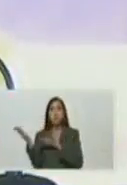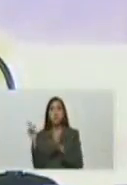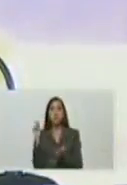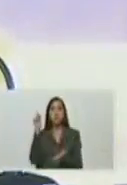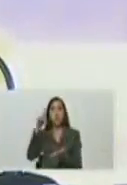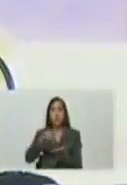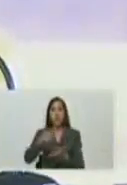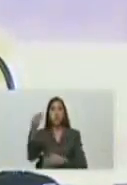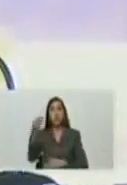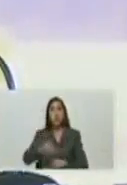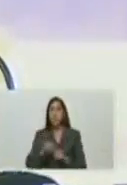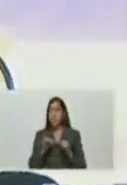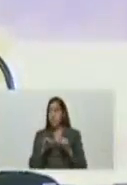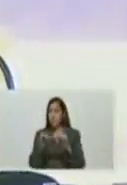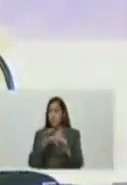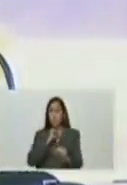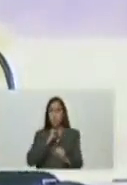siempre consecuente.